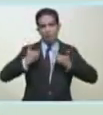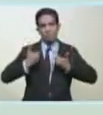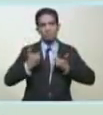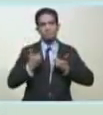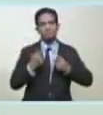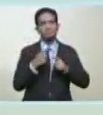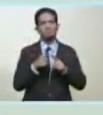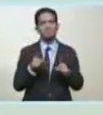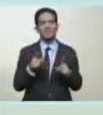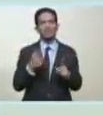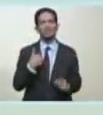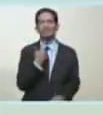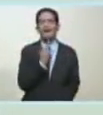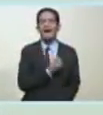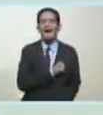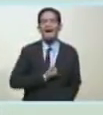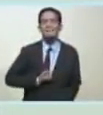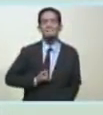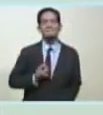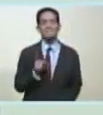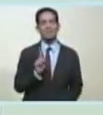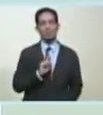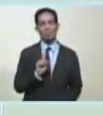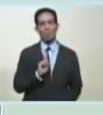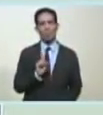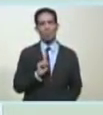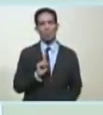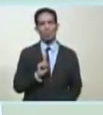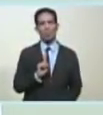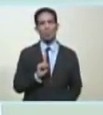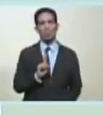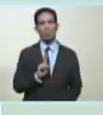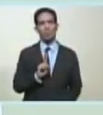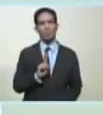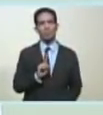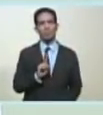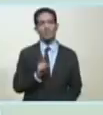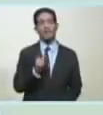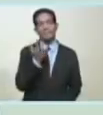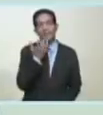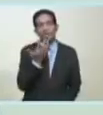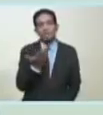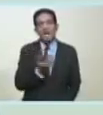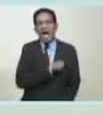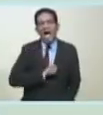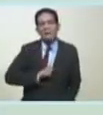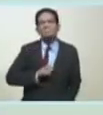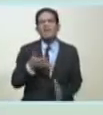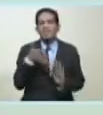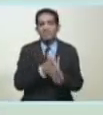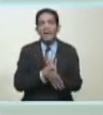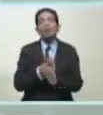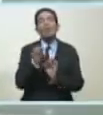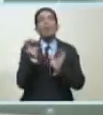pero no precisamente hambriento, a menos que califiquen mi hambre de justicia y de dignidad.